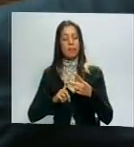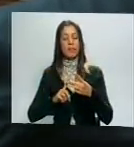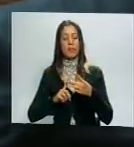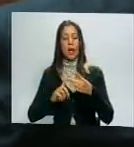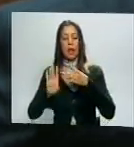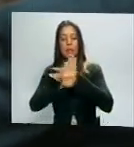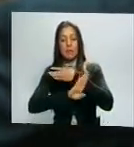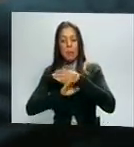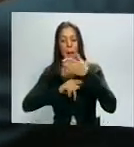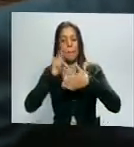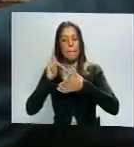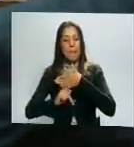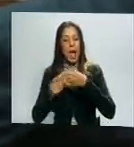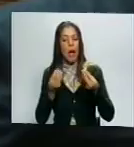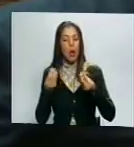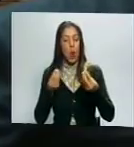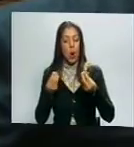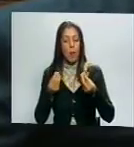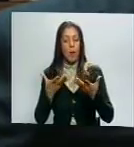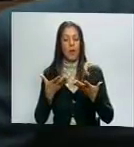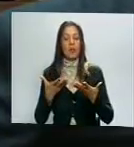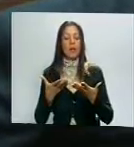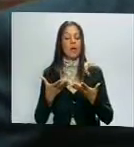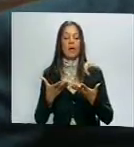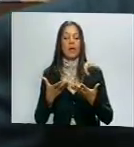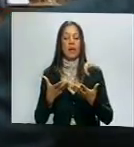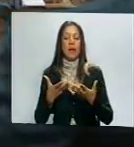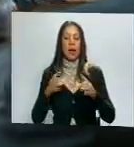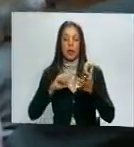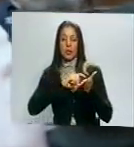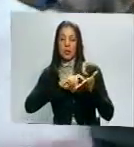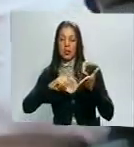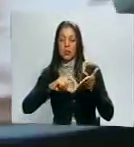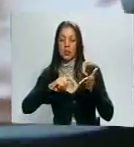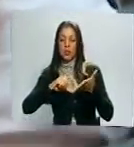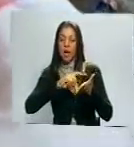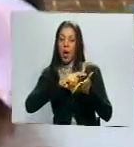económica, apoyarlo con la tarjeta de la patria,